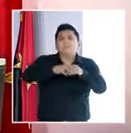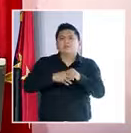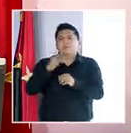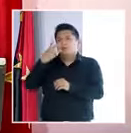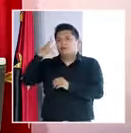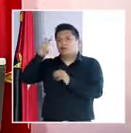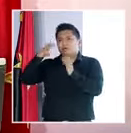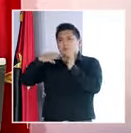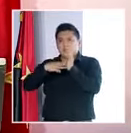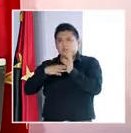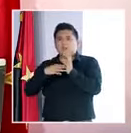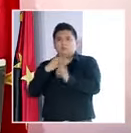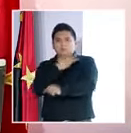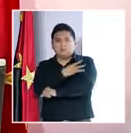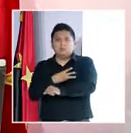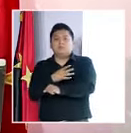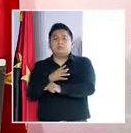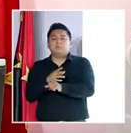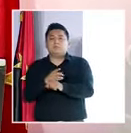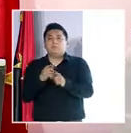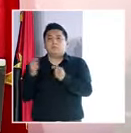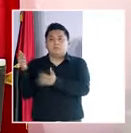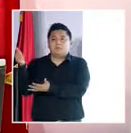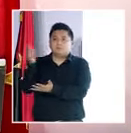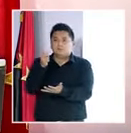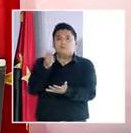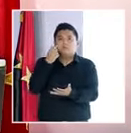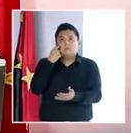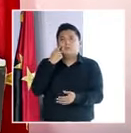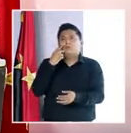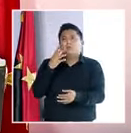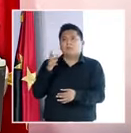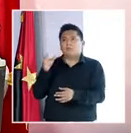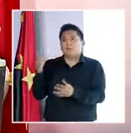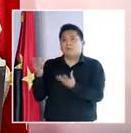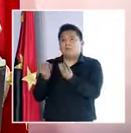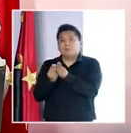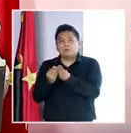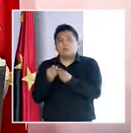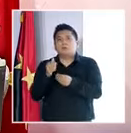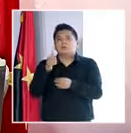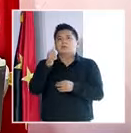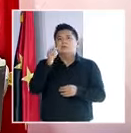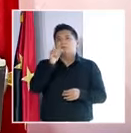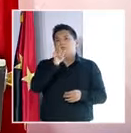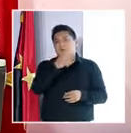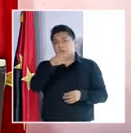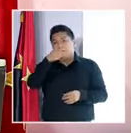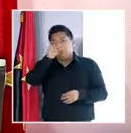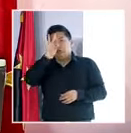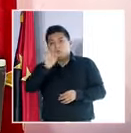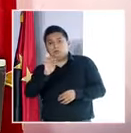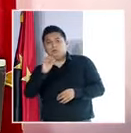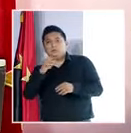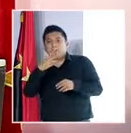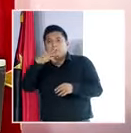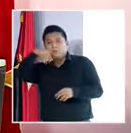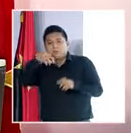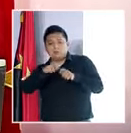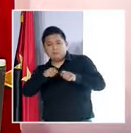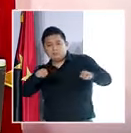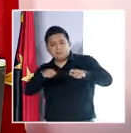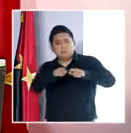de pesos por parte de la Unidad Nacional de Gestión del Riesgo, intervenir 810 kilómetros y con una inversión